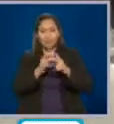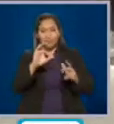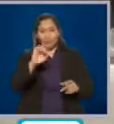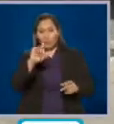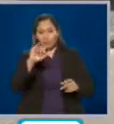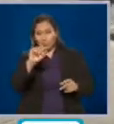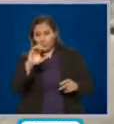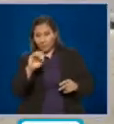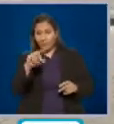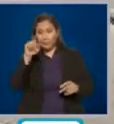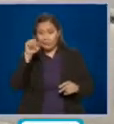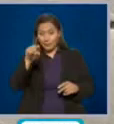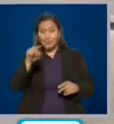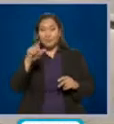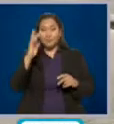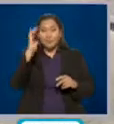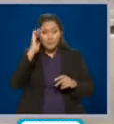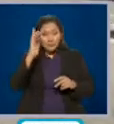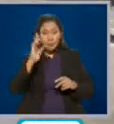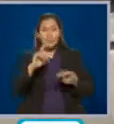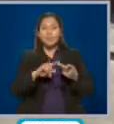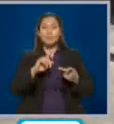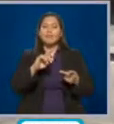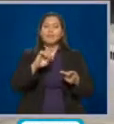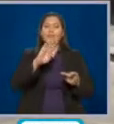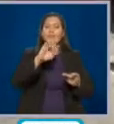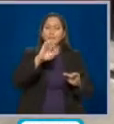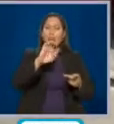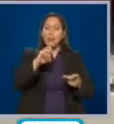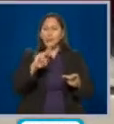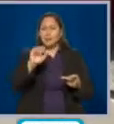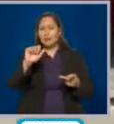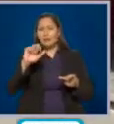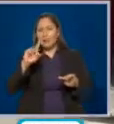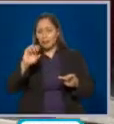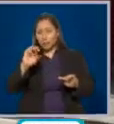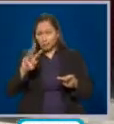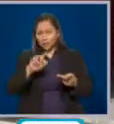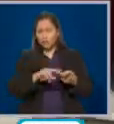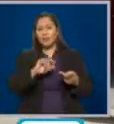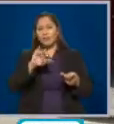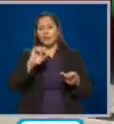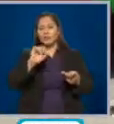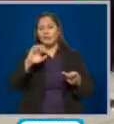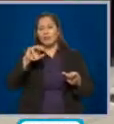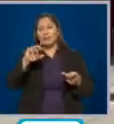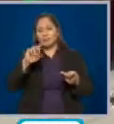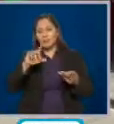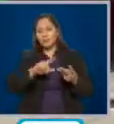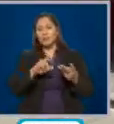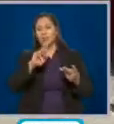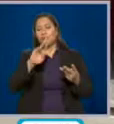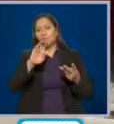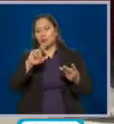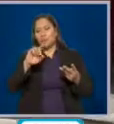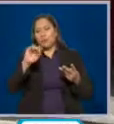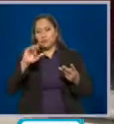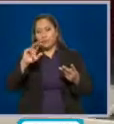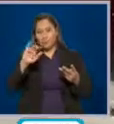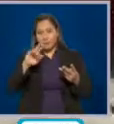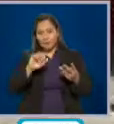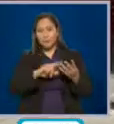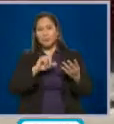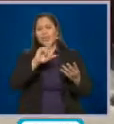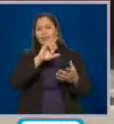Coliseo. Aquí el Santo, Black Shadow, José Medel, Rubén Olivares, el